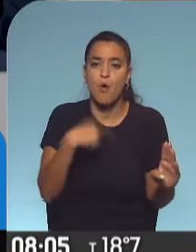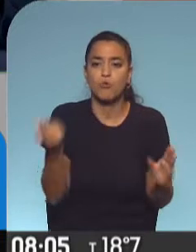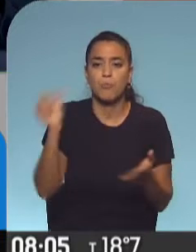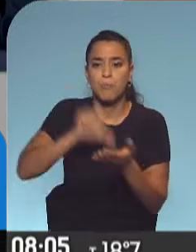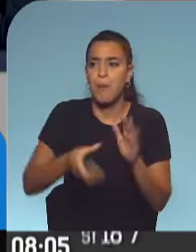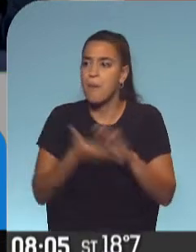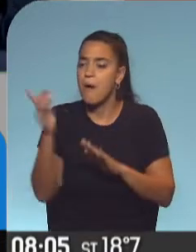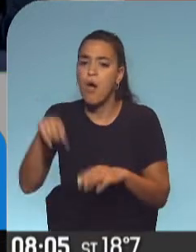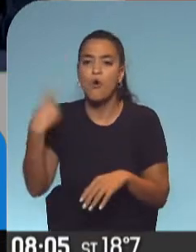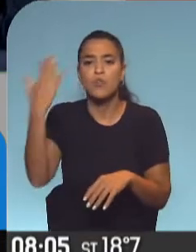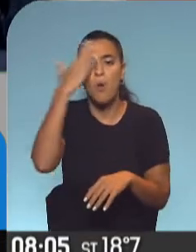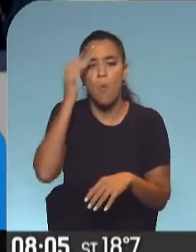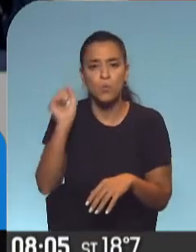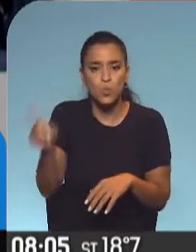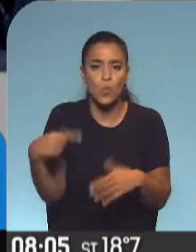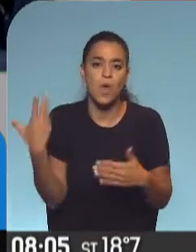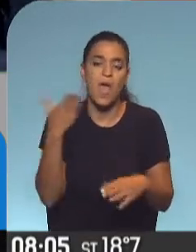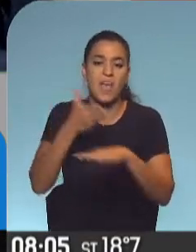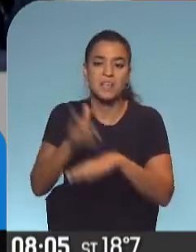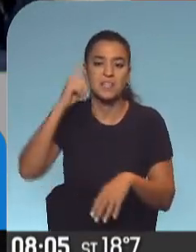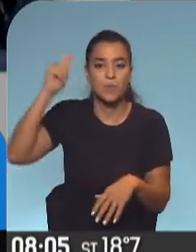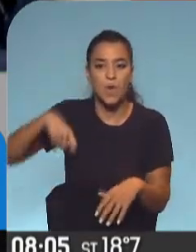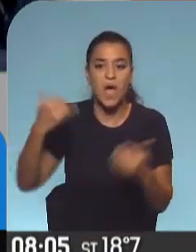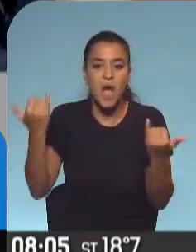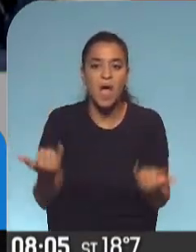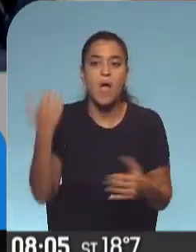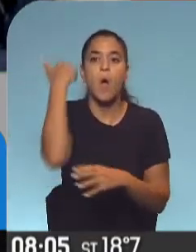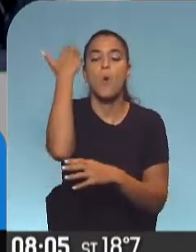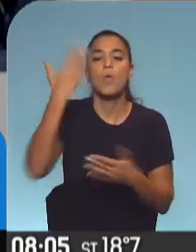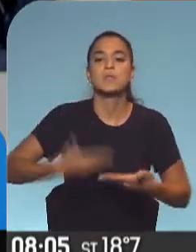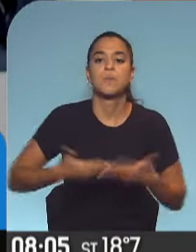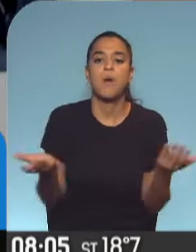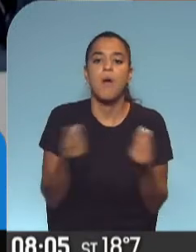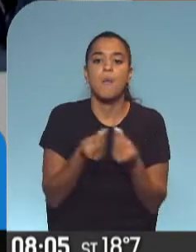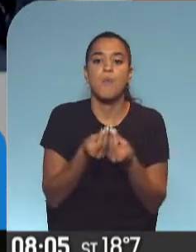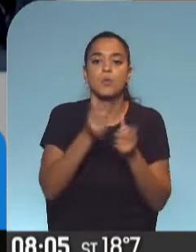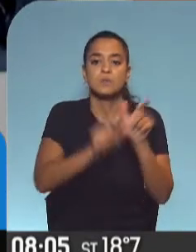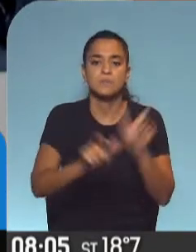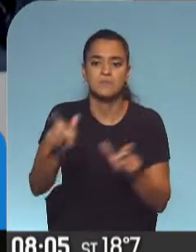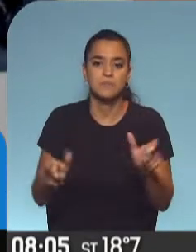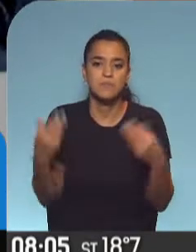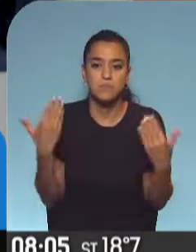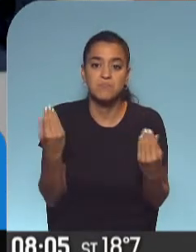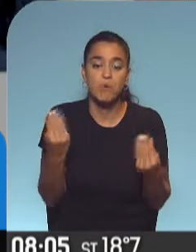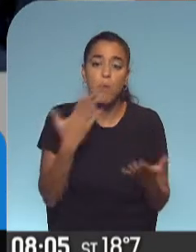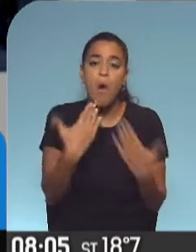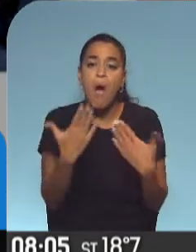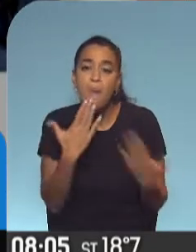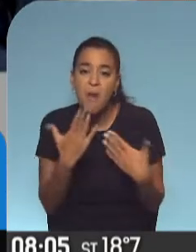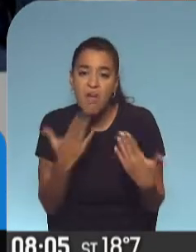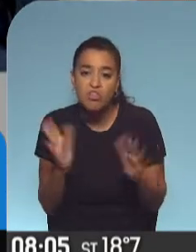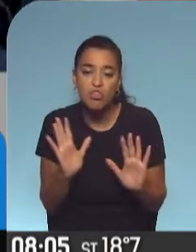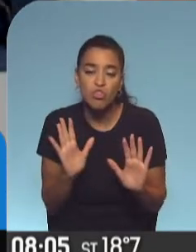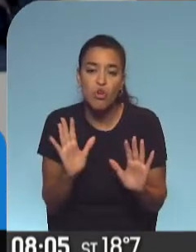ejemplo, o a otra cultura occidental, entra a un tribunal y lo único que hay es audiencias públicas llenas de gente, donde todo se dirime hablando.